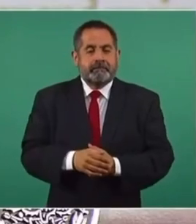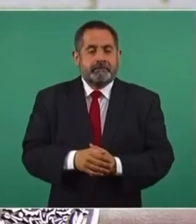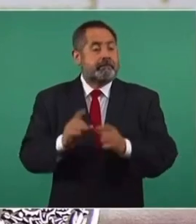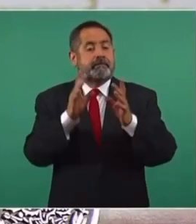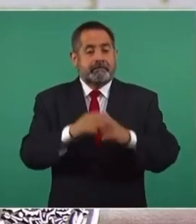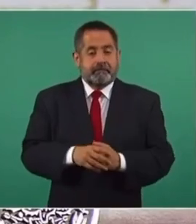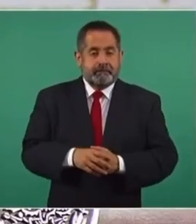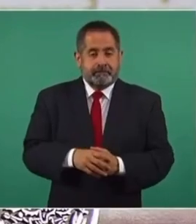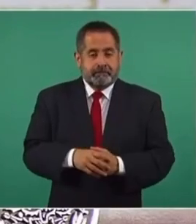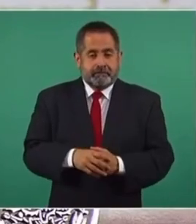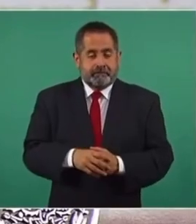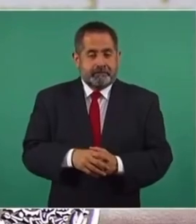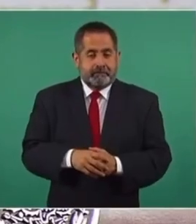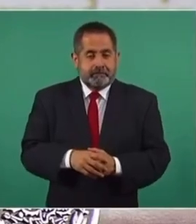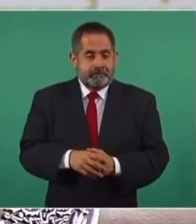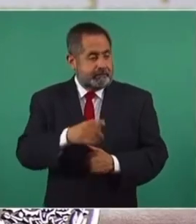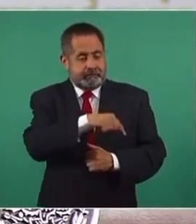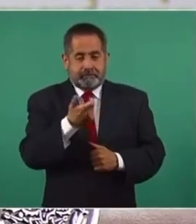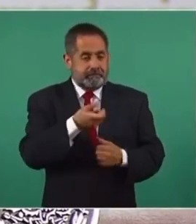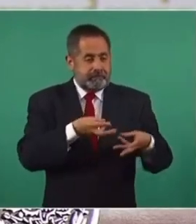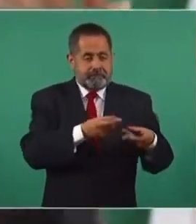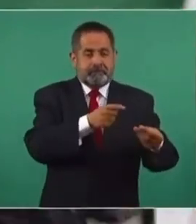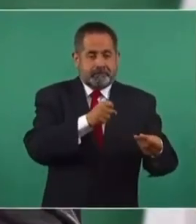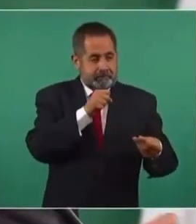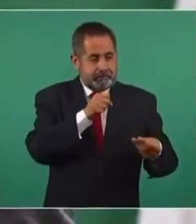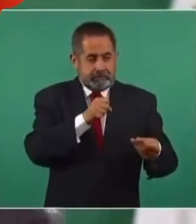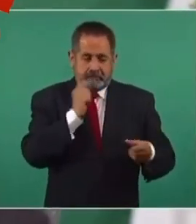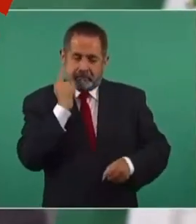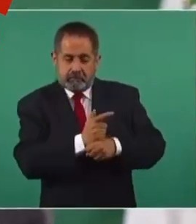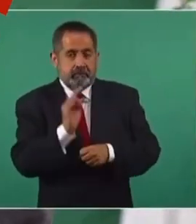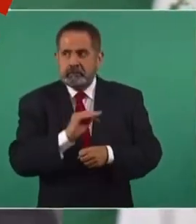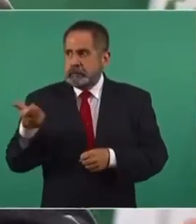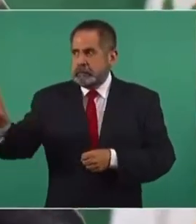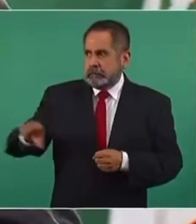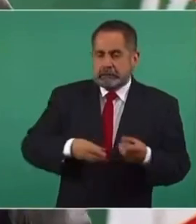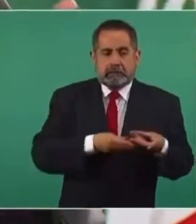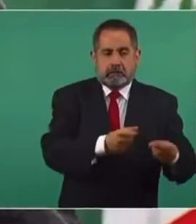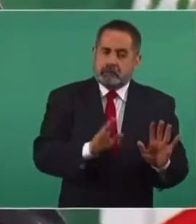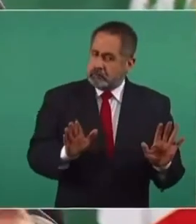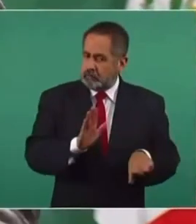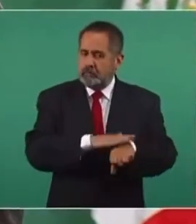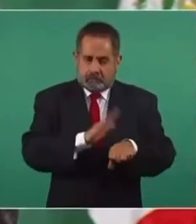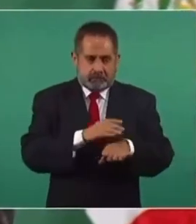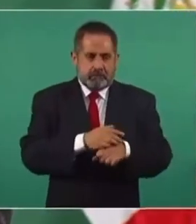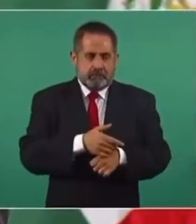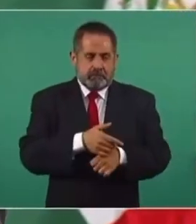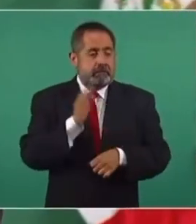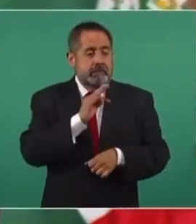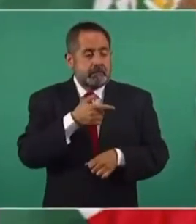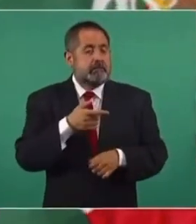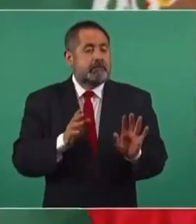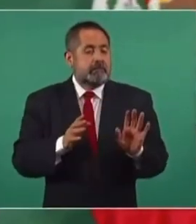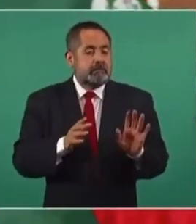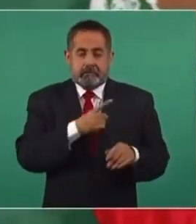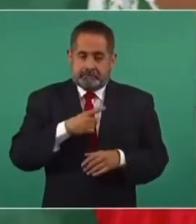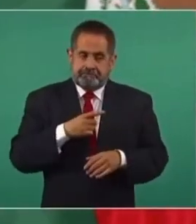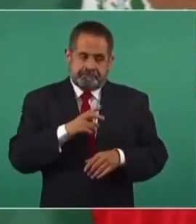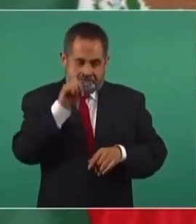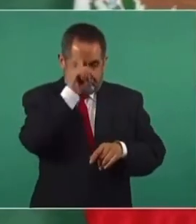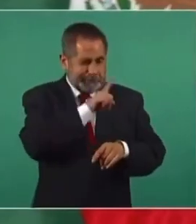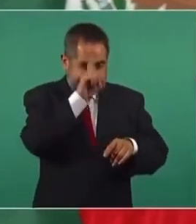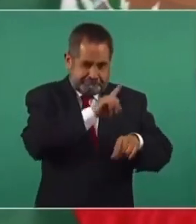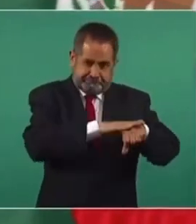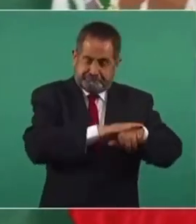ninguna de esas es hasta dinero público. Entonces sí vale la pena pues señalar,